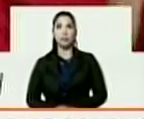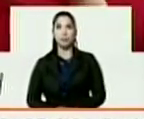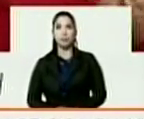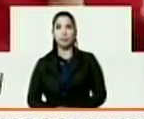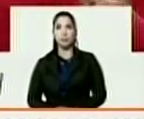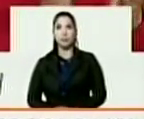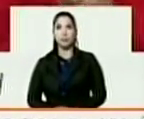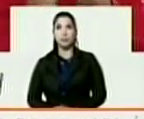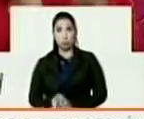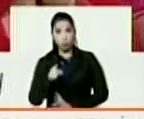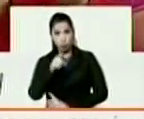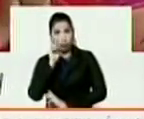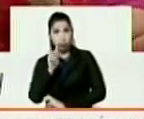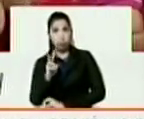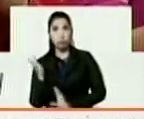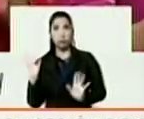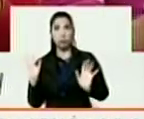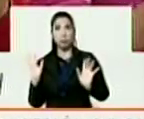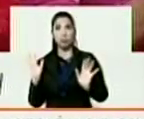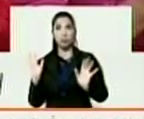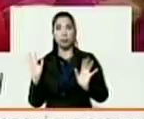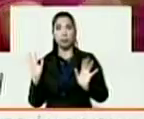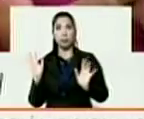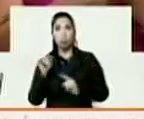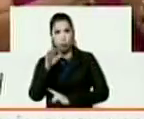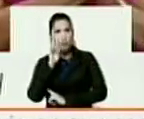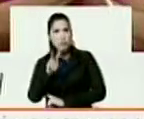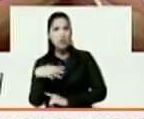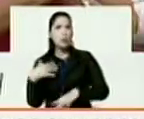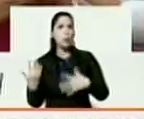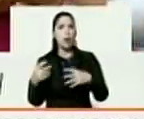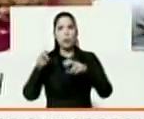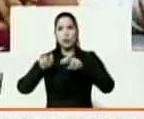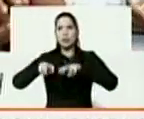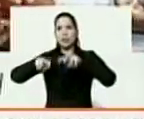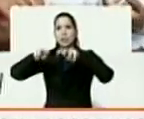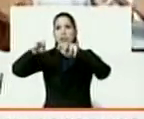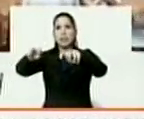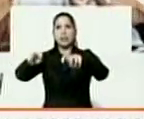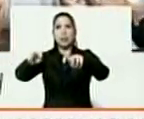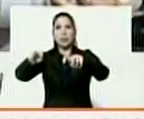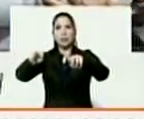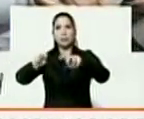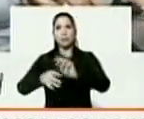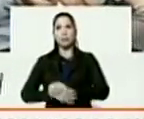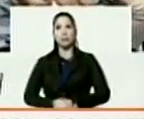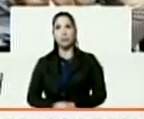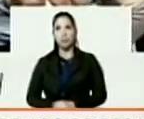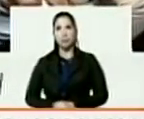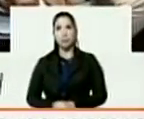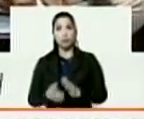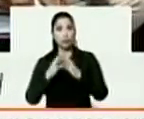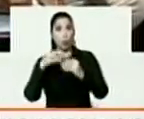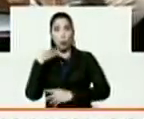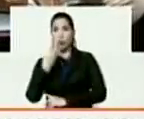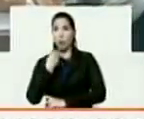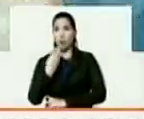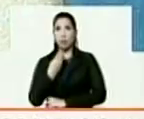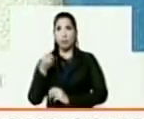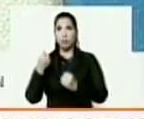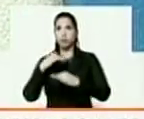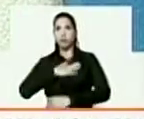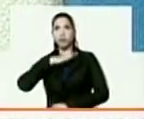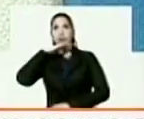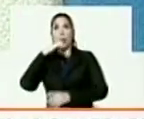esto lo visto sólo viene cuando están las sillas ahí tan los chamos están los jóvenes